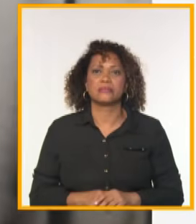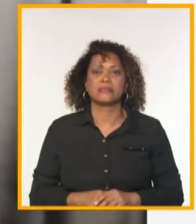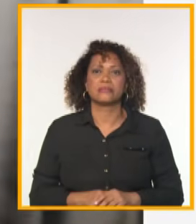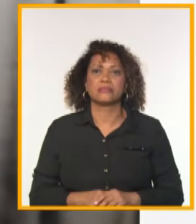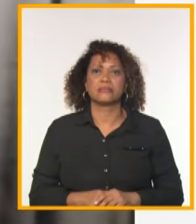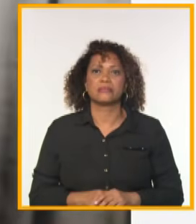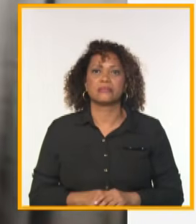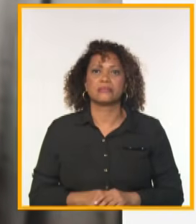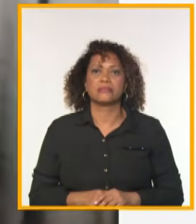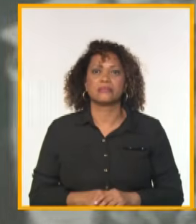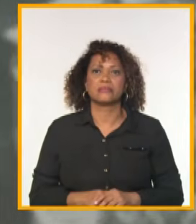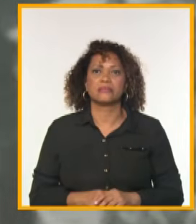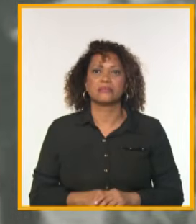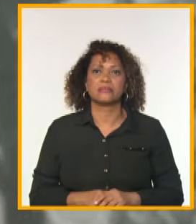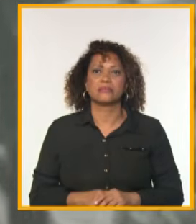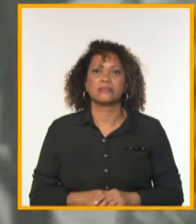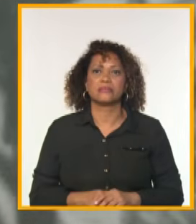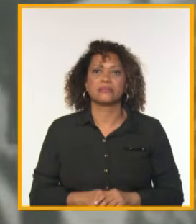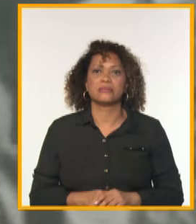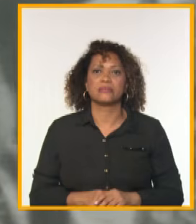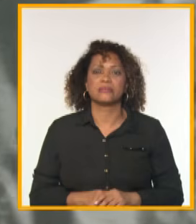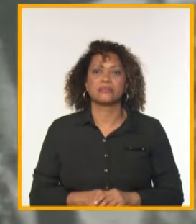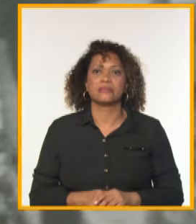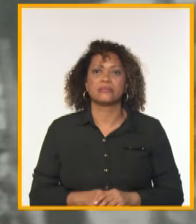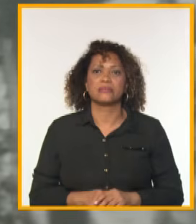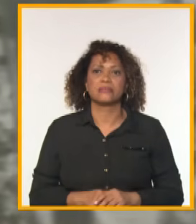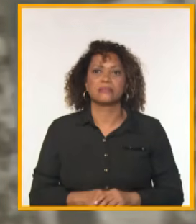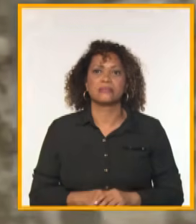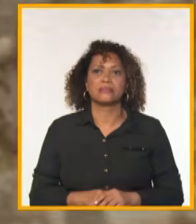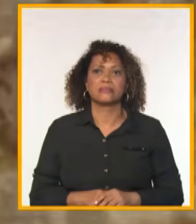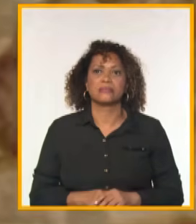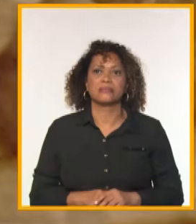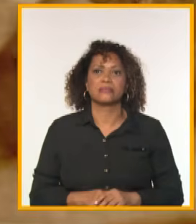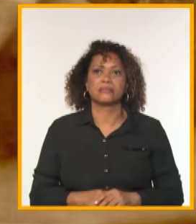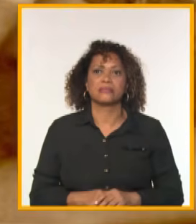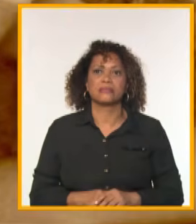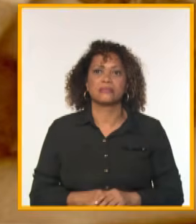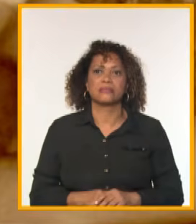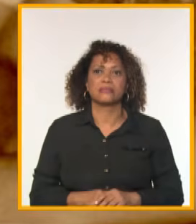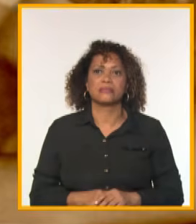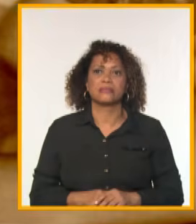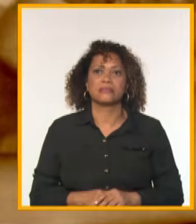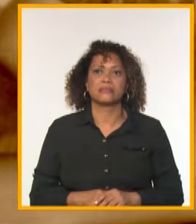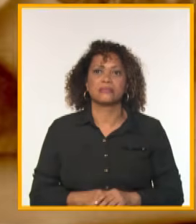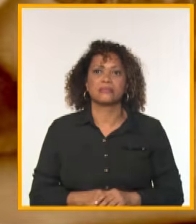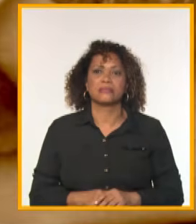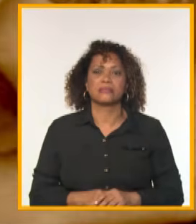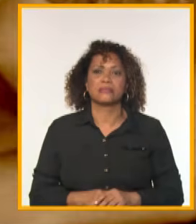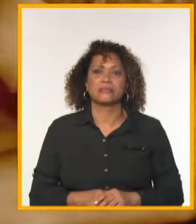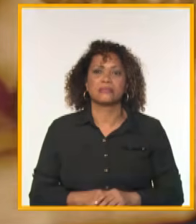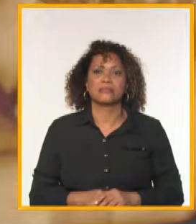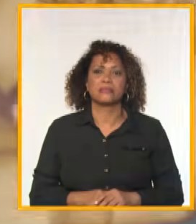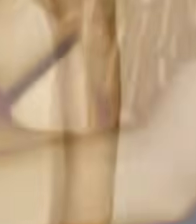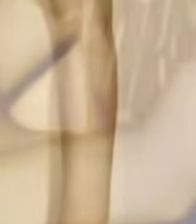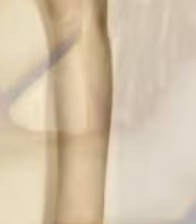Y si no la emprendas, que será en vano.